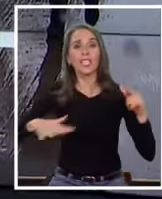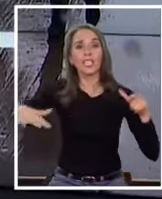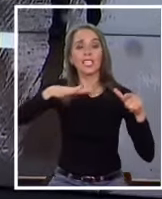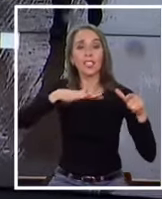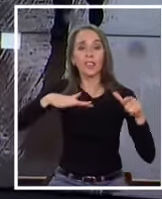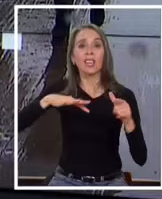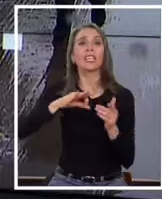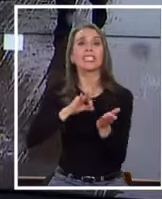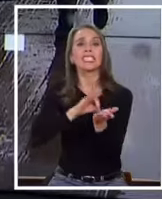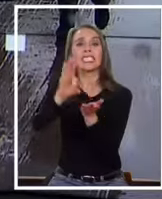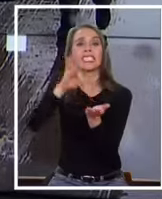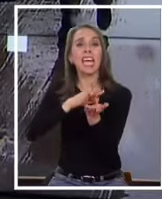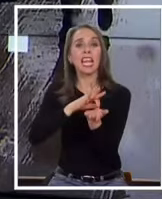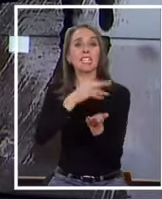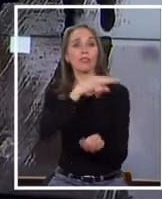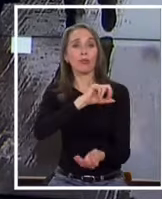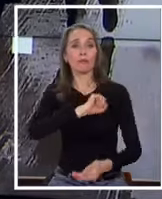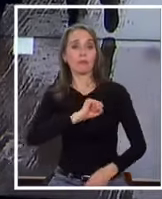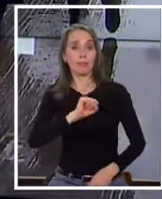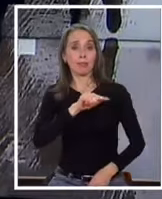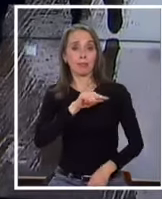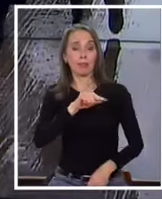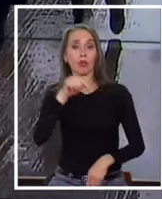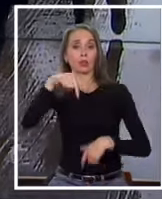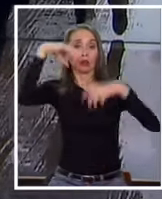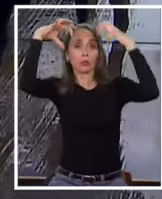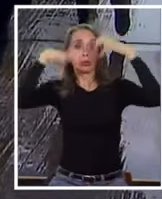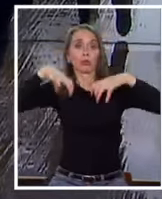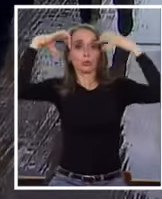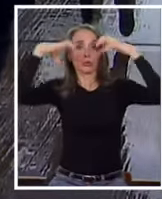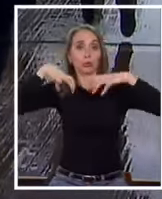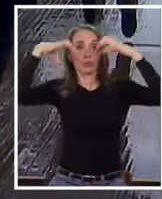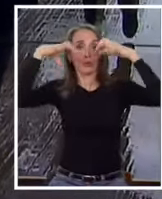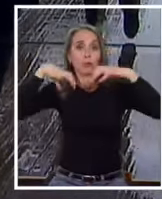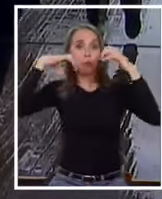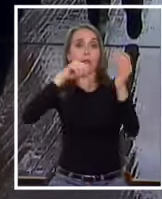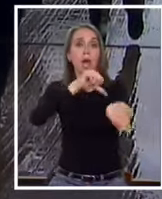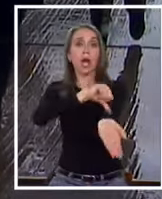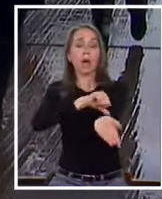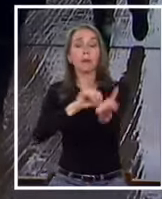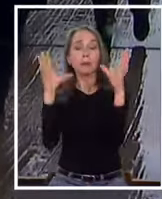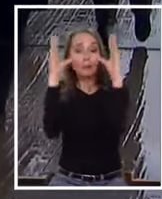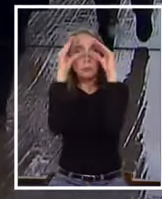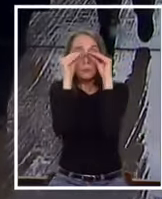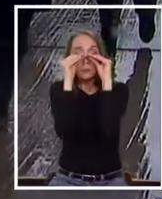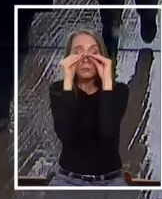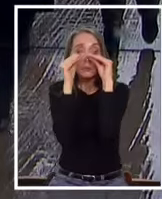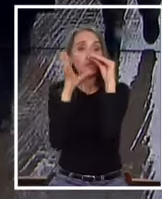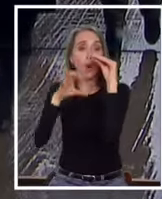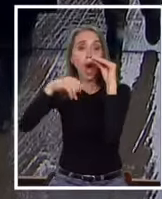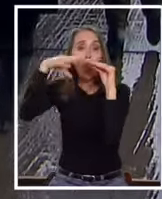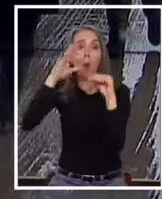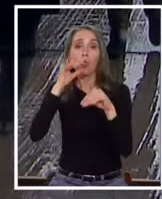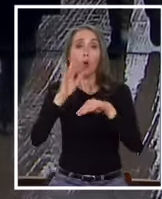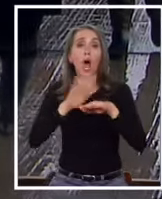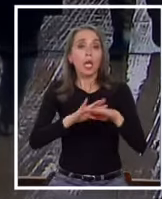de Cerrillos, quienes han tenido que enfrentar este día de lluvias en la capital prácticamente oscuras y sin